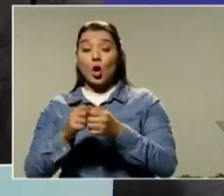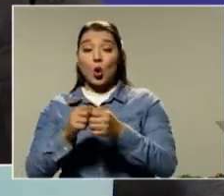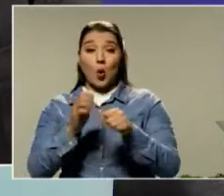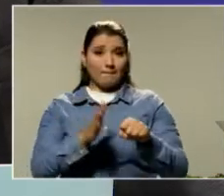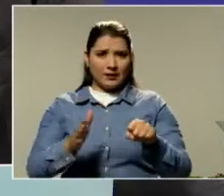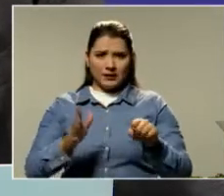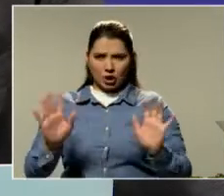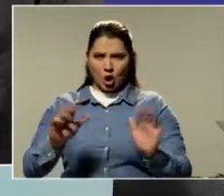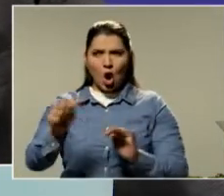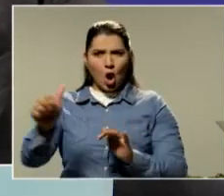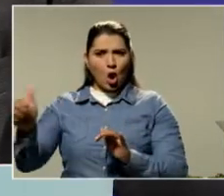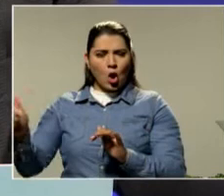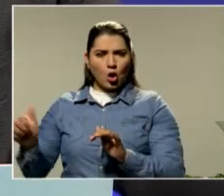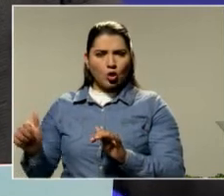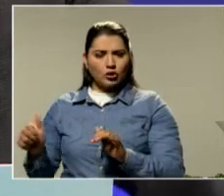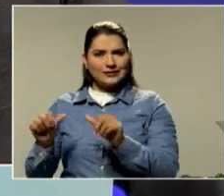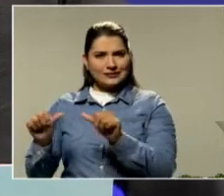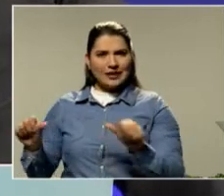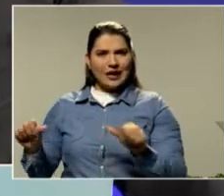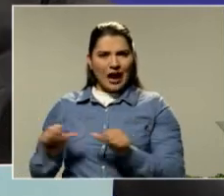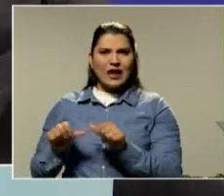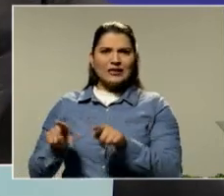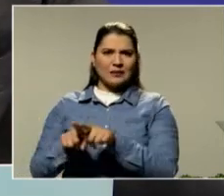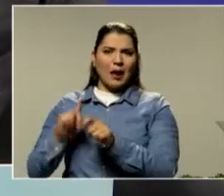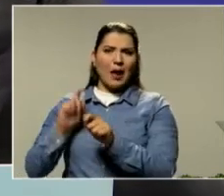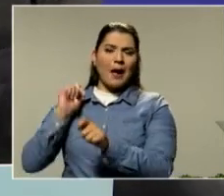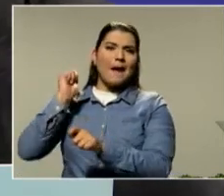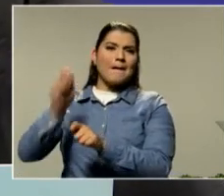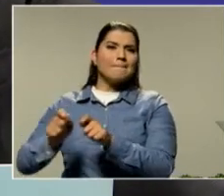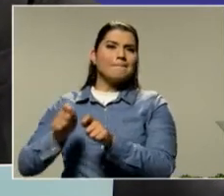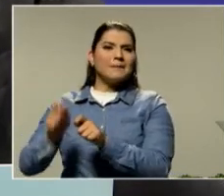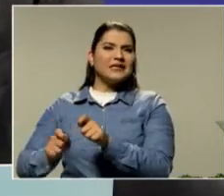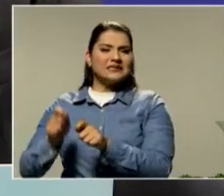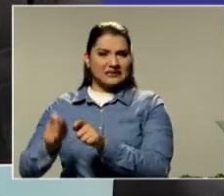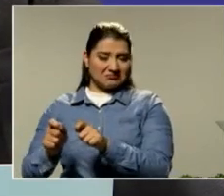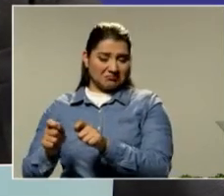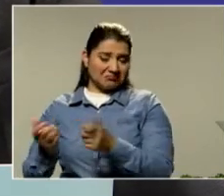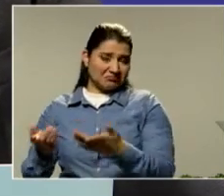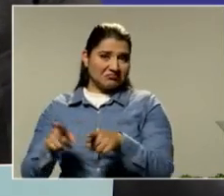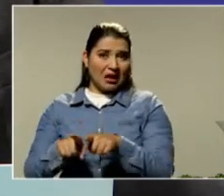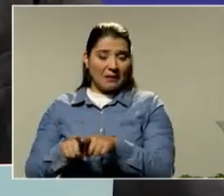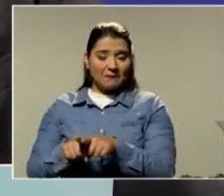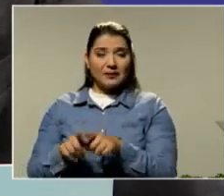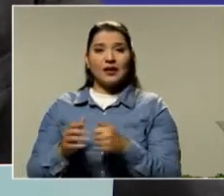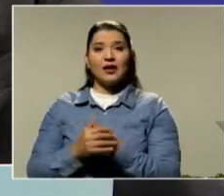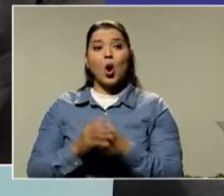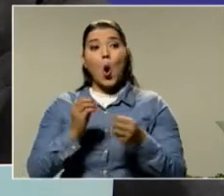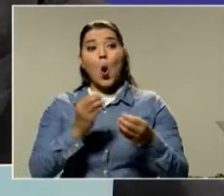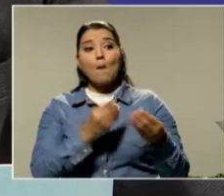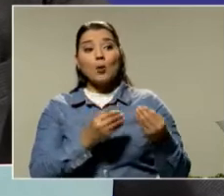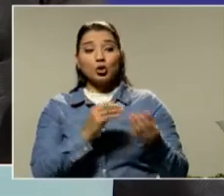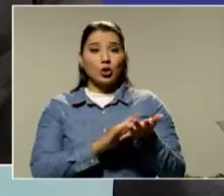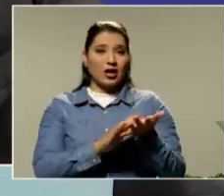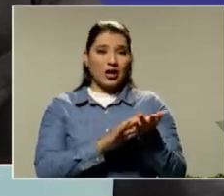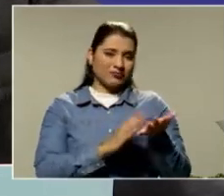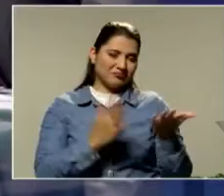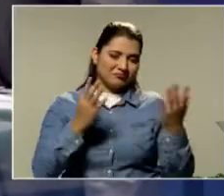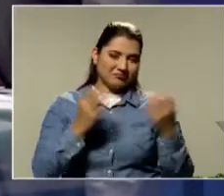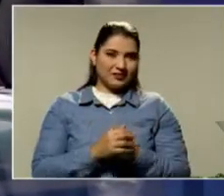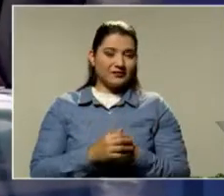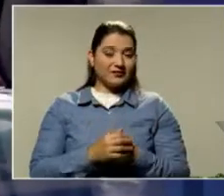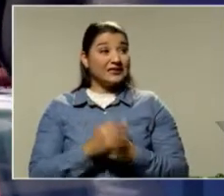otros sectores, de los pescadores también, ellos, los arroceros, etc. Siempre